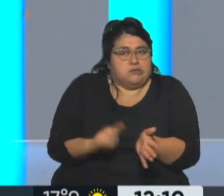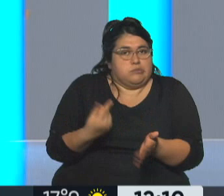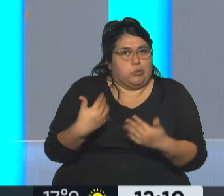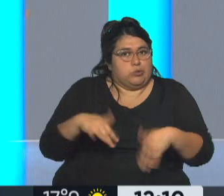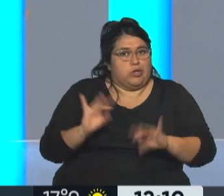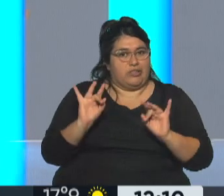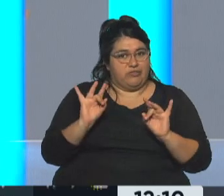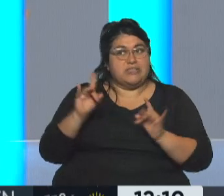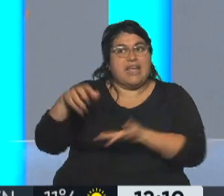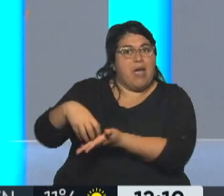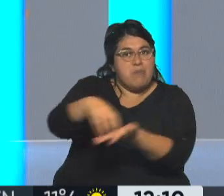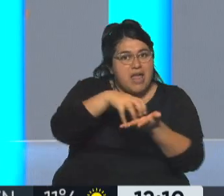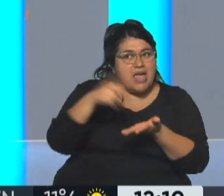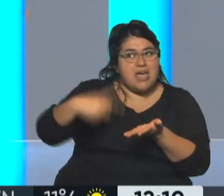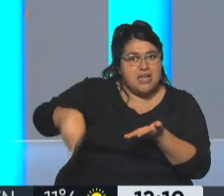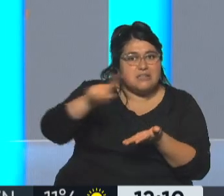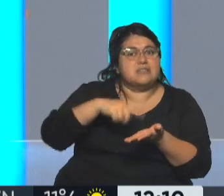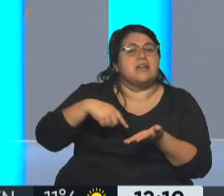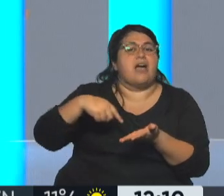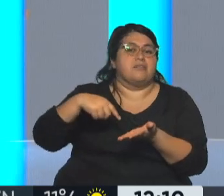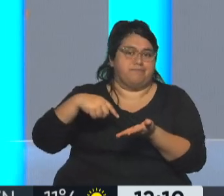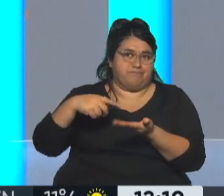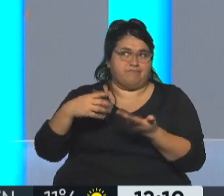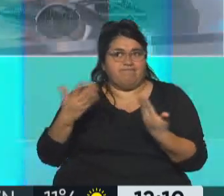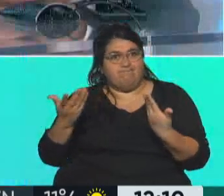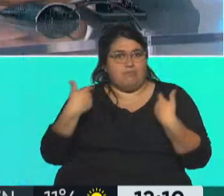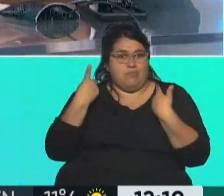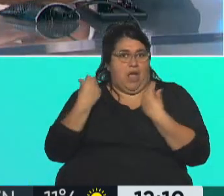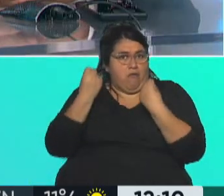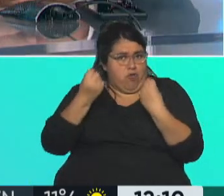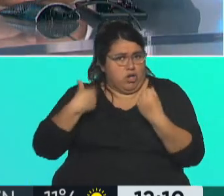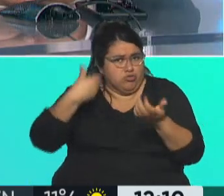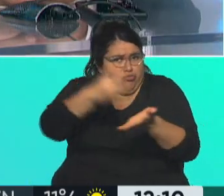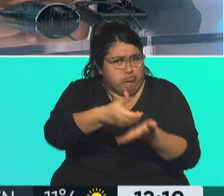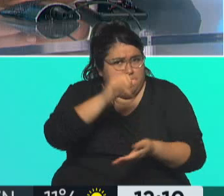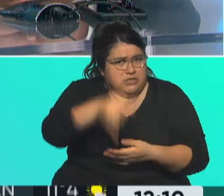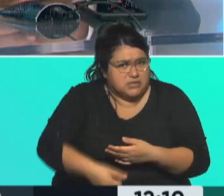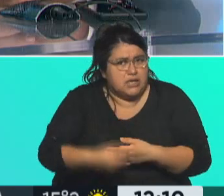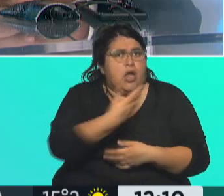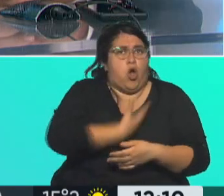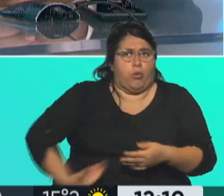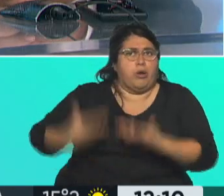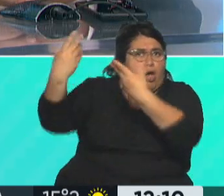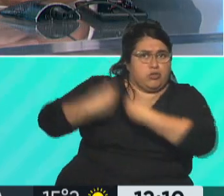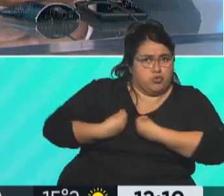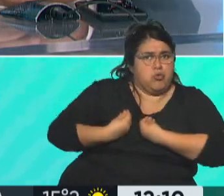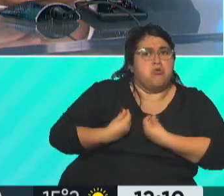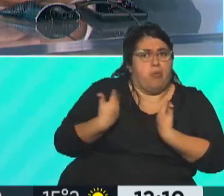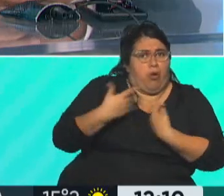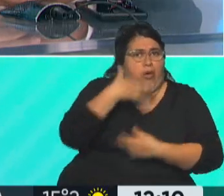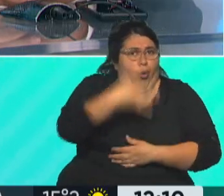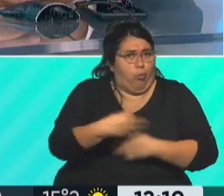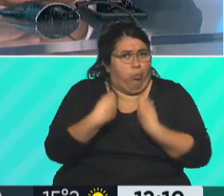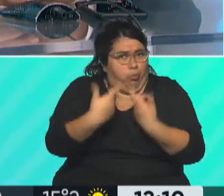de empresas de pymes dice bueno el esfuerzo lo vamos a hacer Tenemos una ayuda del gobierno también para poder cumplir con